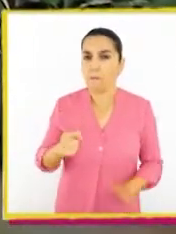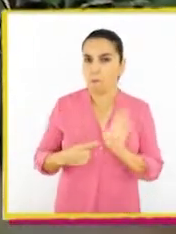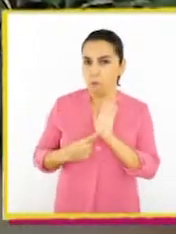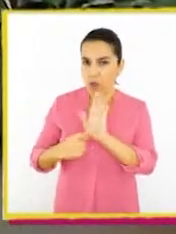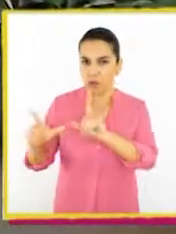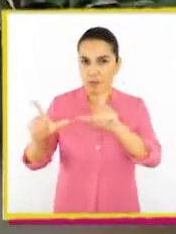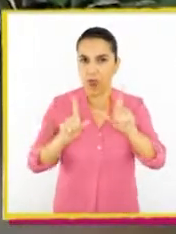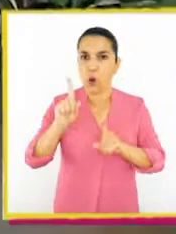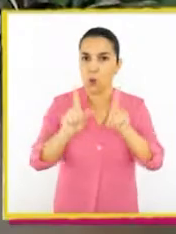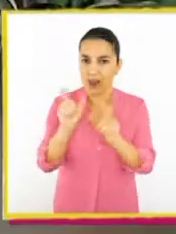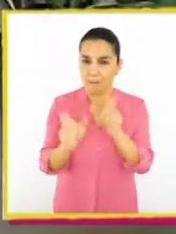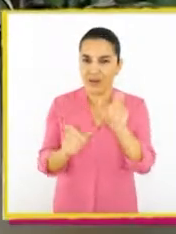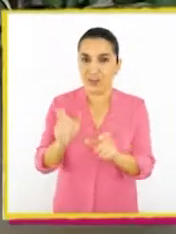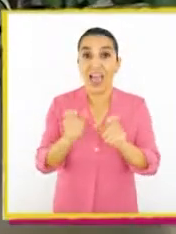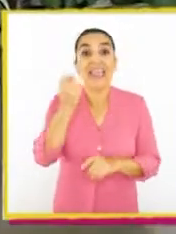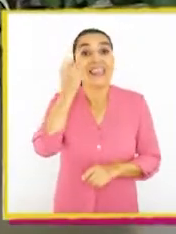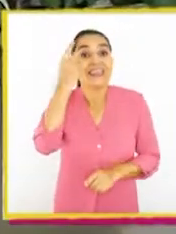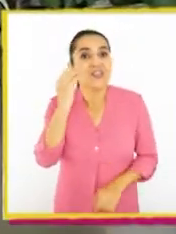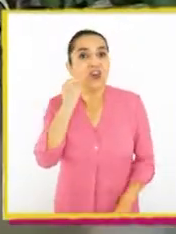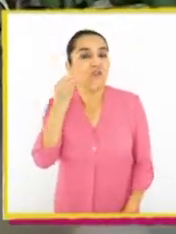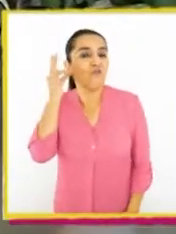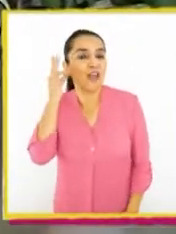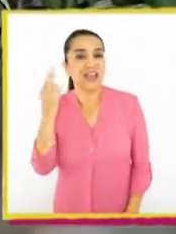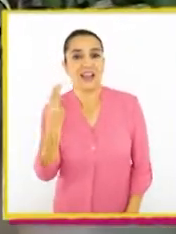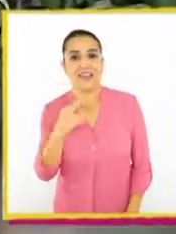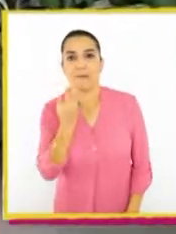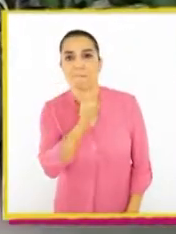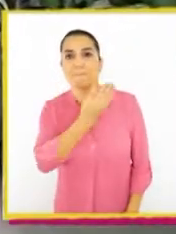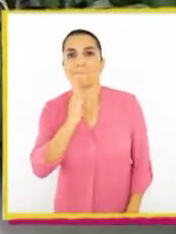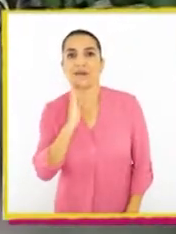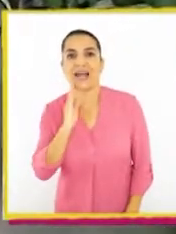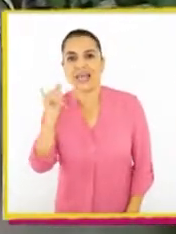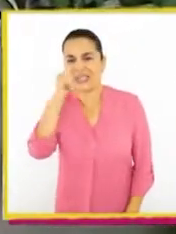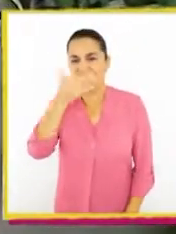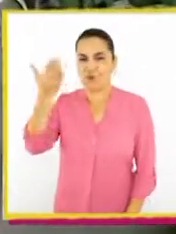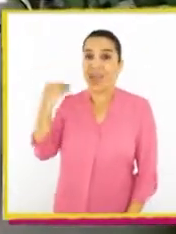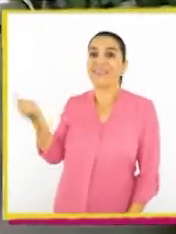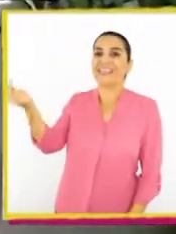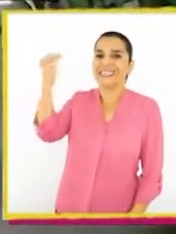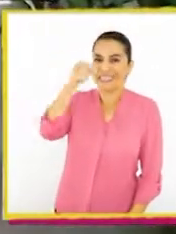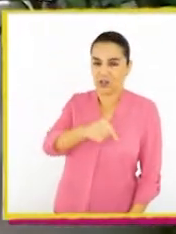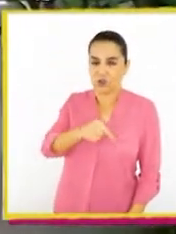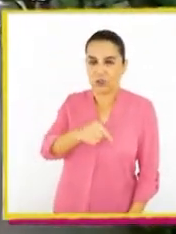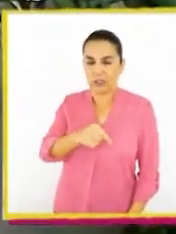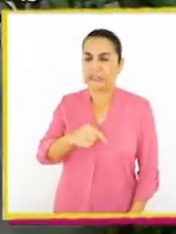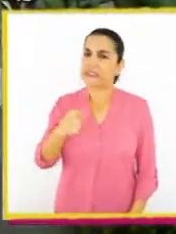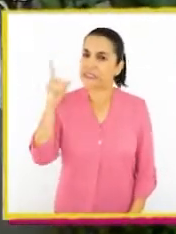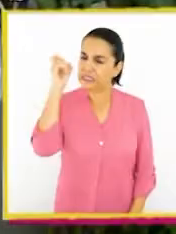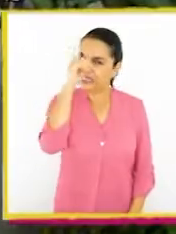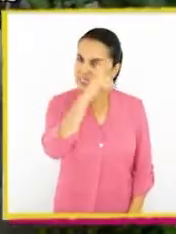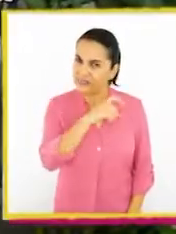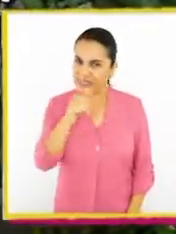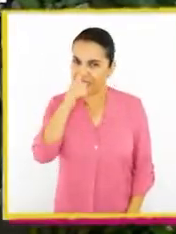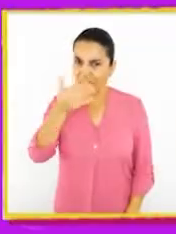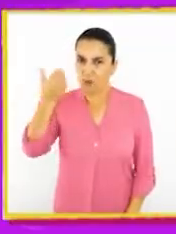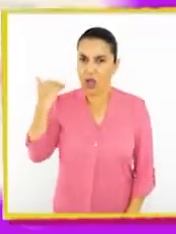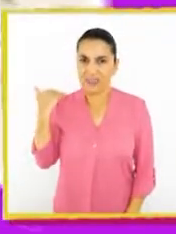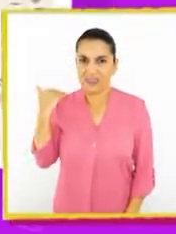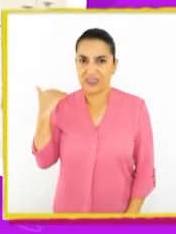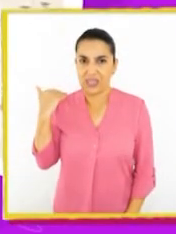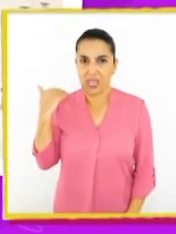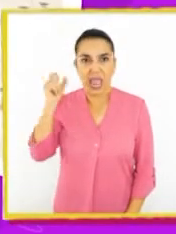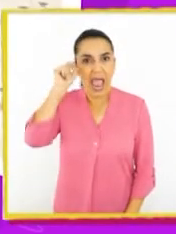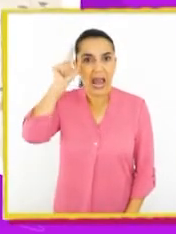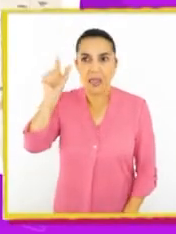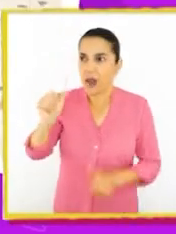A ver, ahora entiendo algo más. La abuela de Maca debe haber llegado en esta época. Chuta, igual difícil en esa época el haber